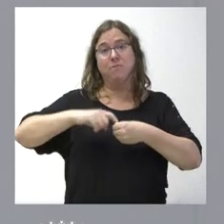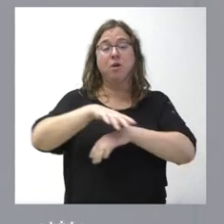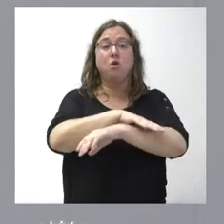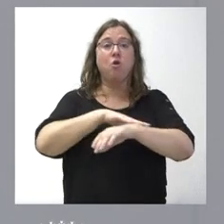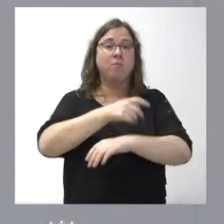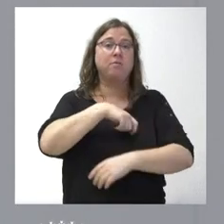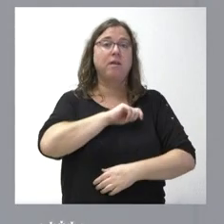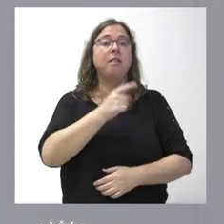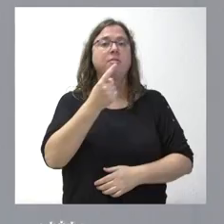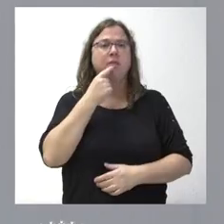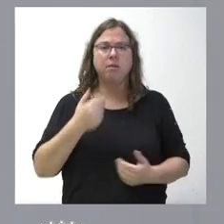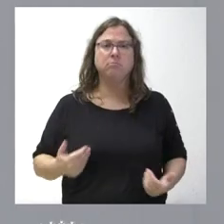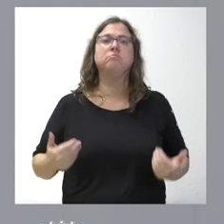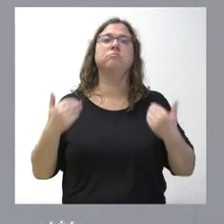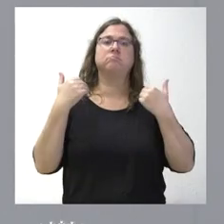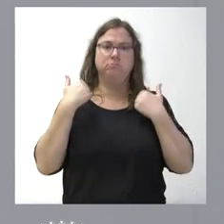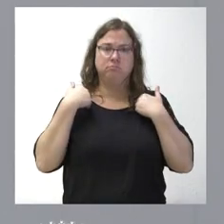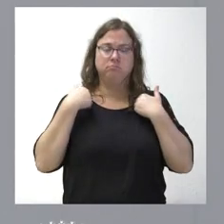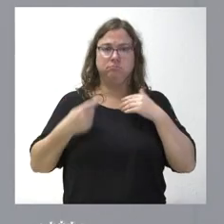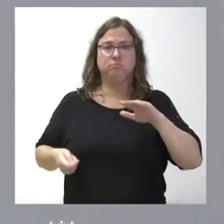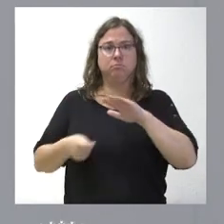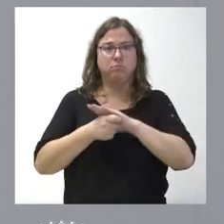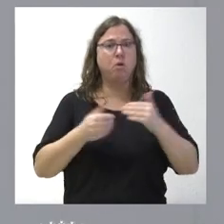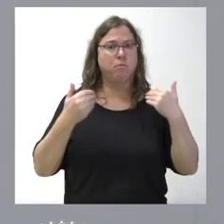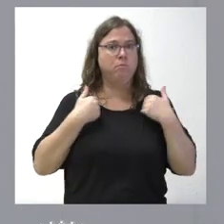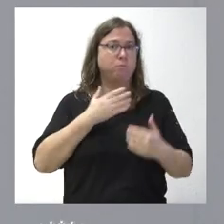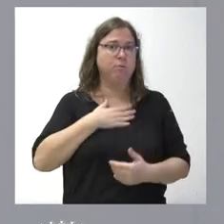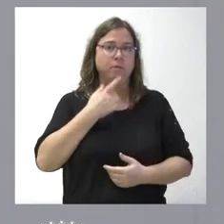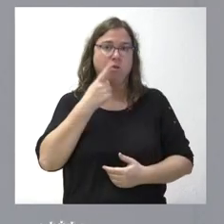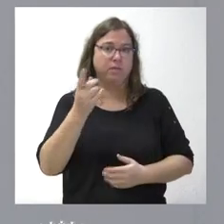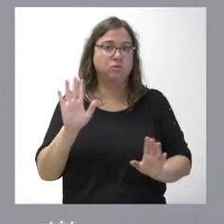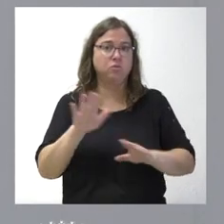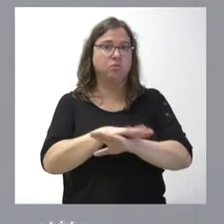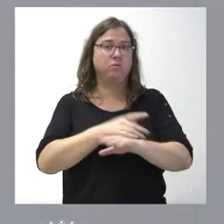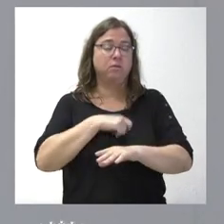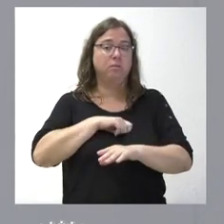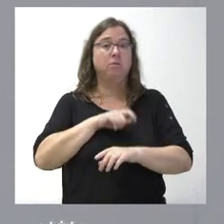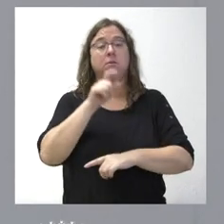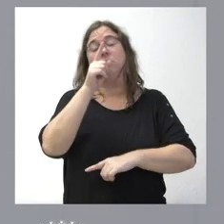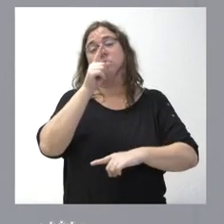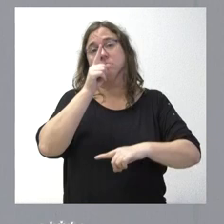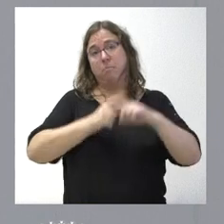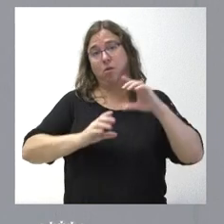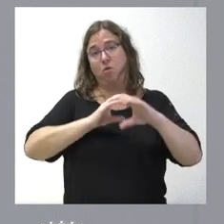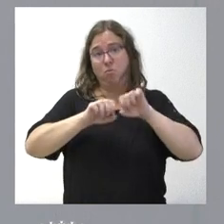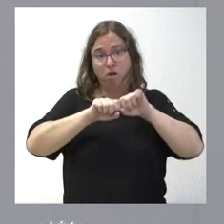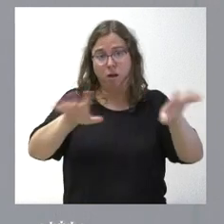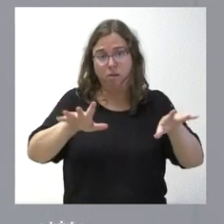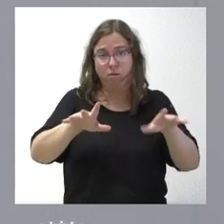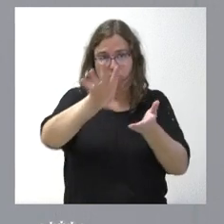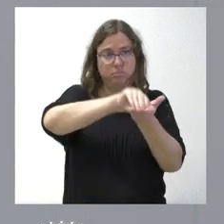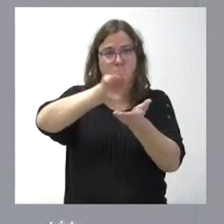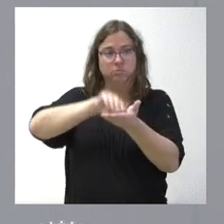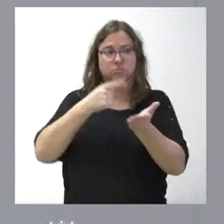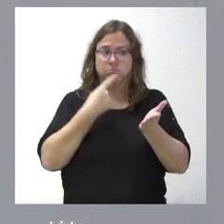públicamente que asumen esa inversión que es de su competencia y ahí los medios de comunicación tuvieron la ocasión de recoger esos